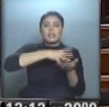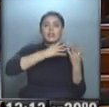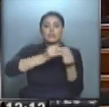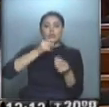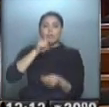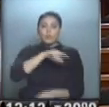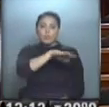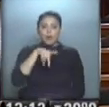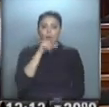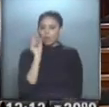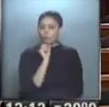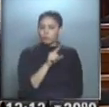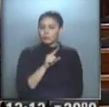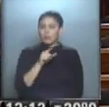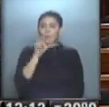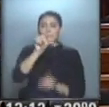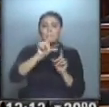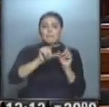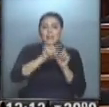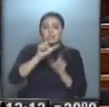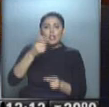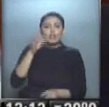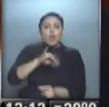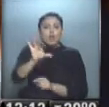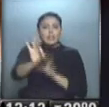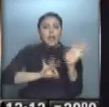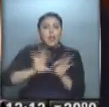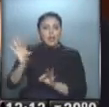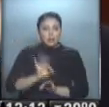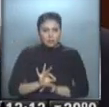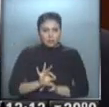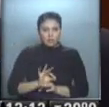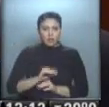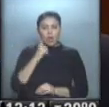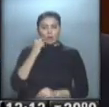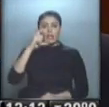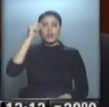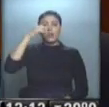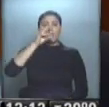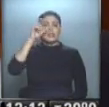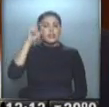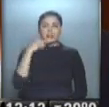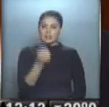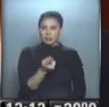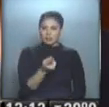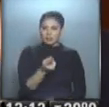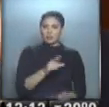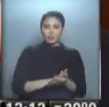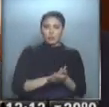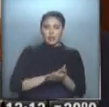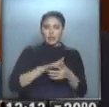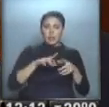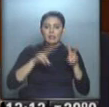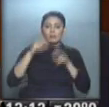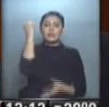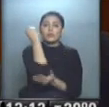de miles de personas que la eligen cada día. Roberto Cortés Conde dijo, a propósito de la actividad